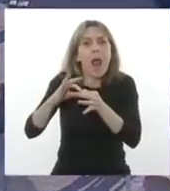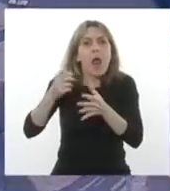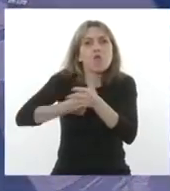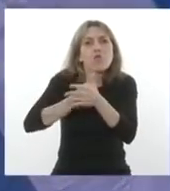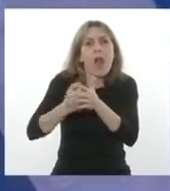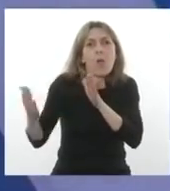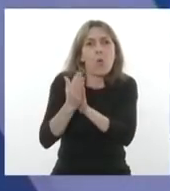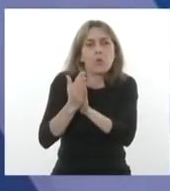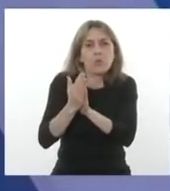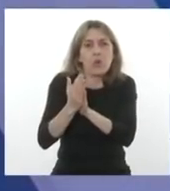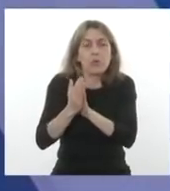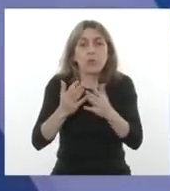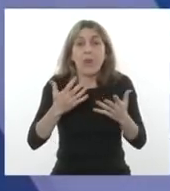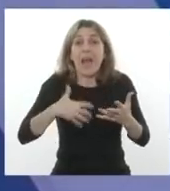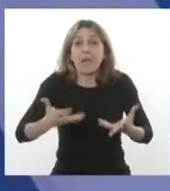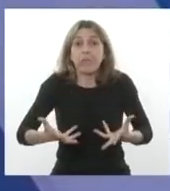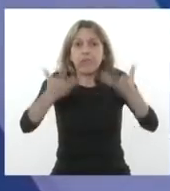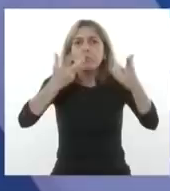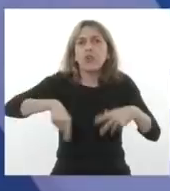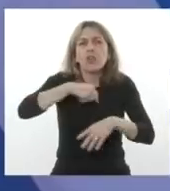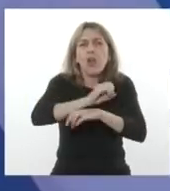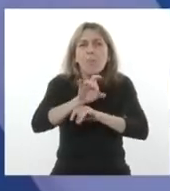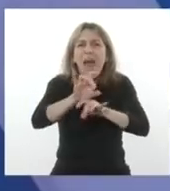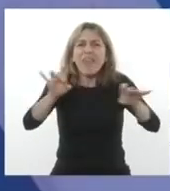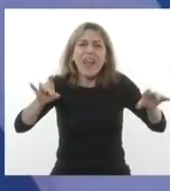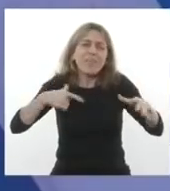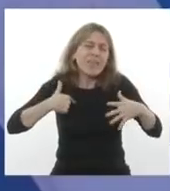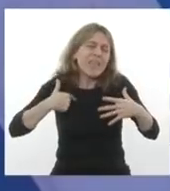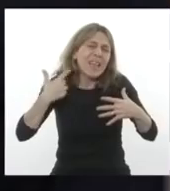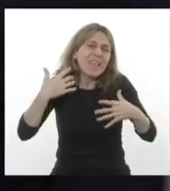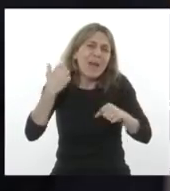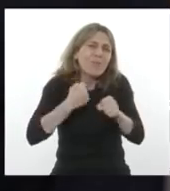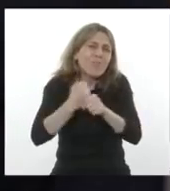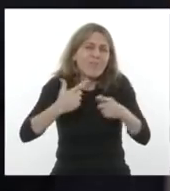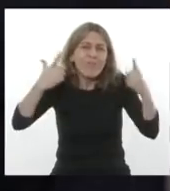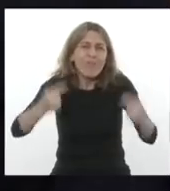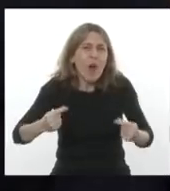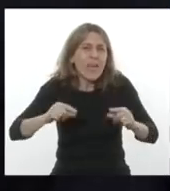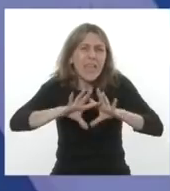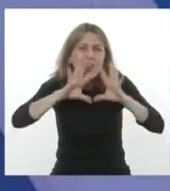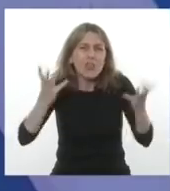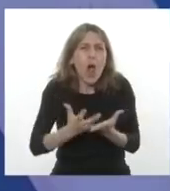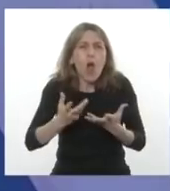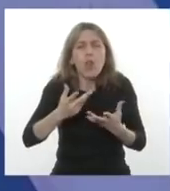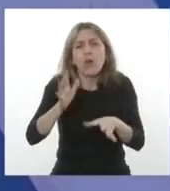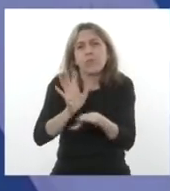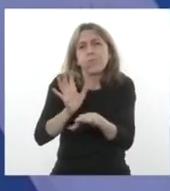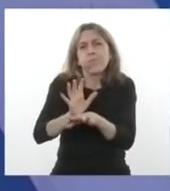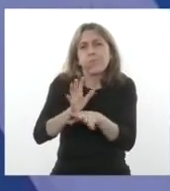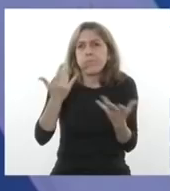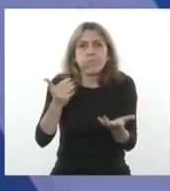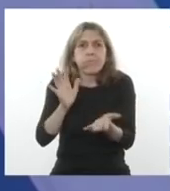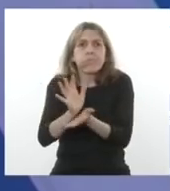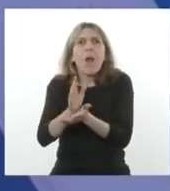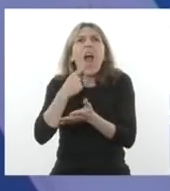Nosotros, en esta pandemia, estamos haciendo todo lo que está a nuestro alcance. Una guerra con un ejército desconocido, que es